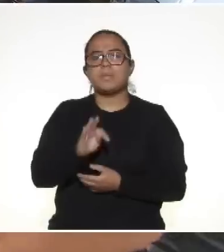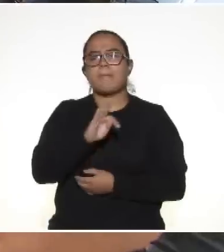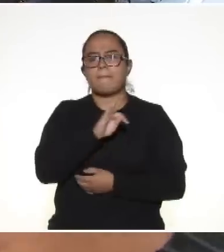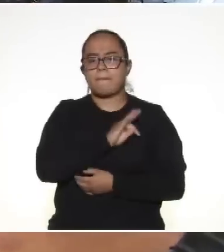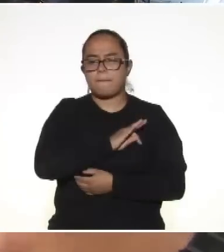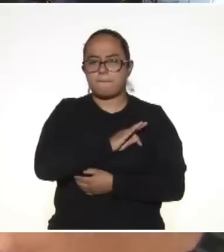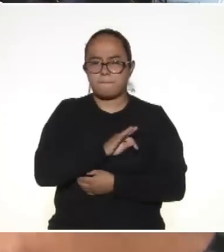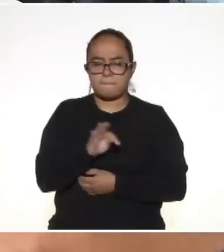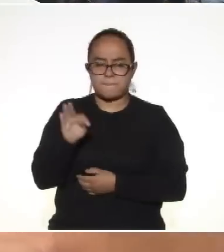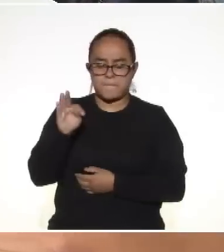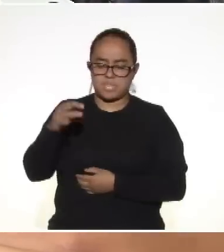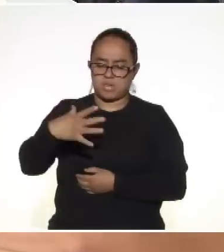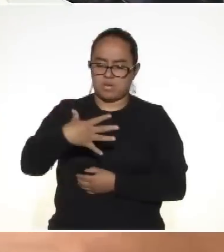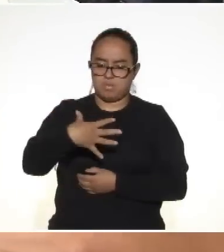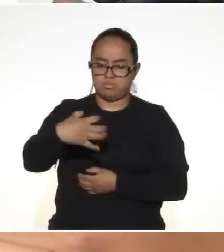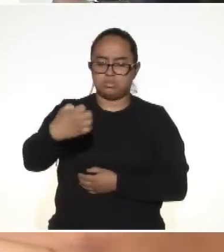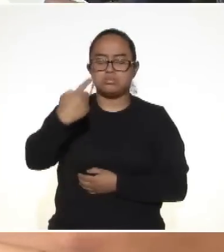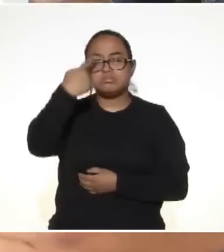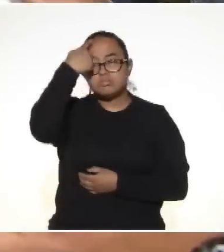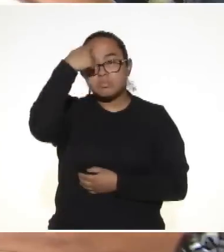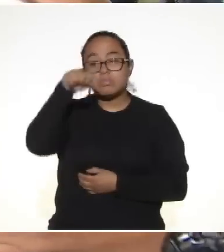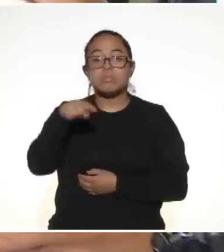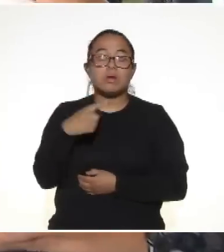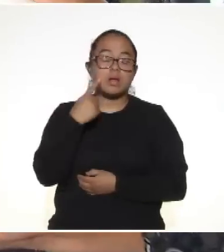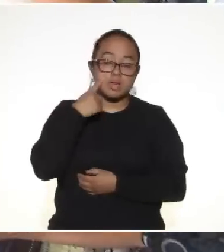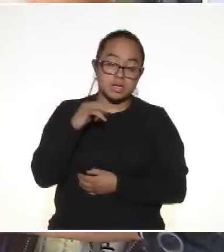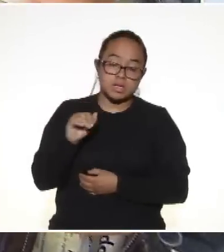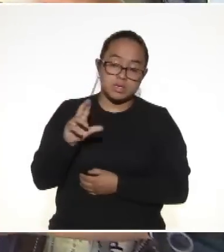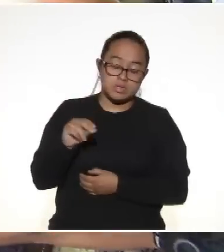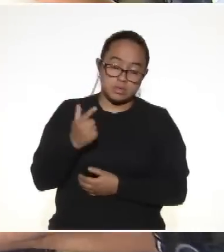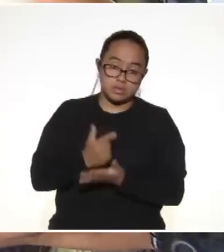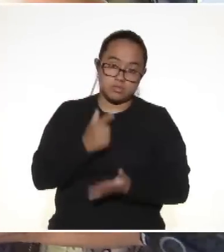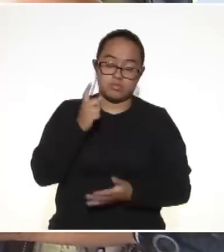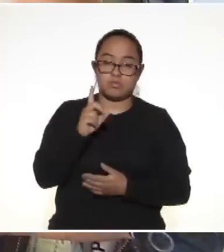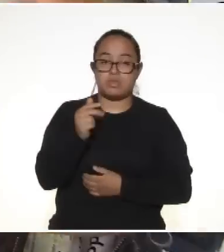una radiografía para ver cuánto fue el daño.